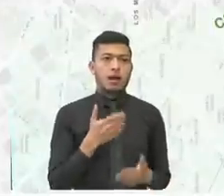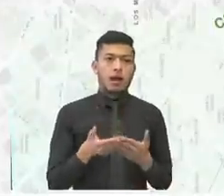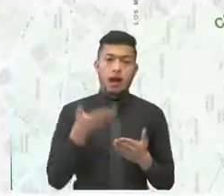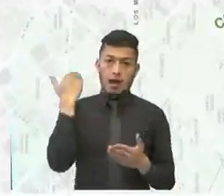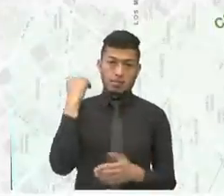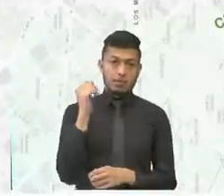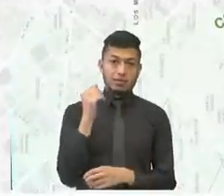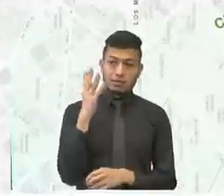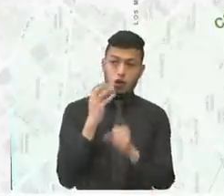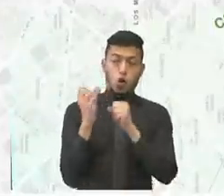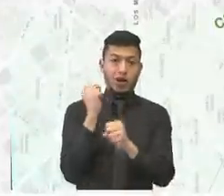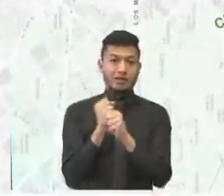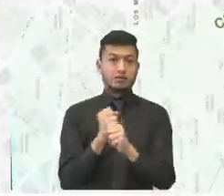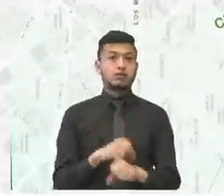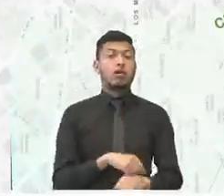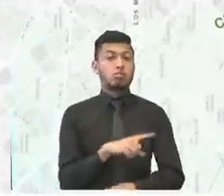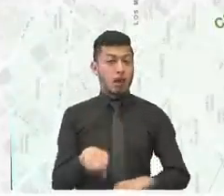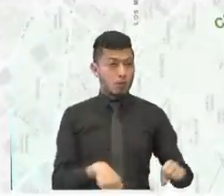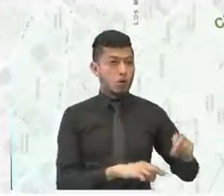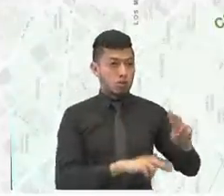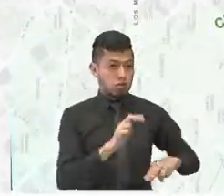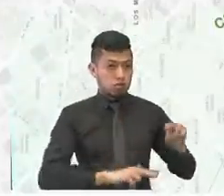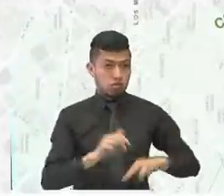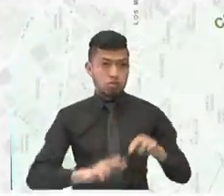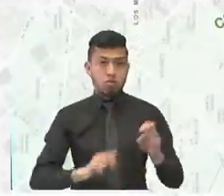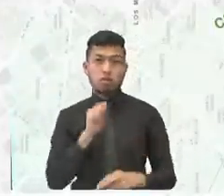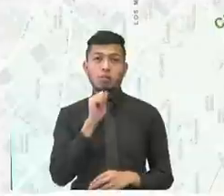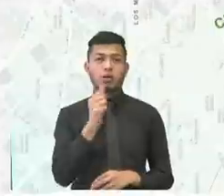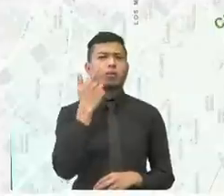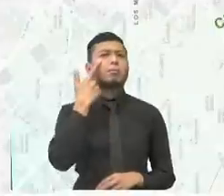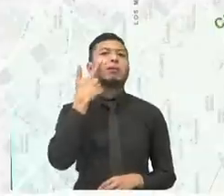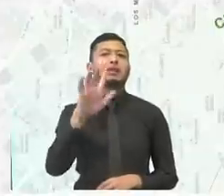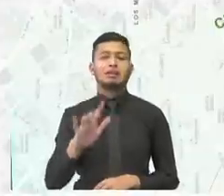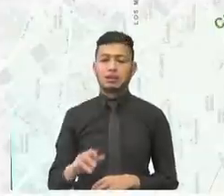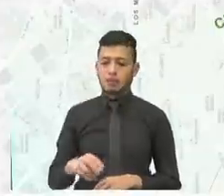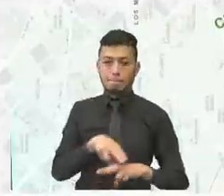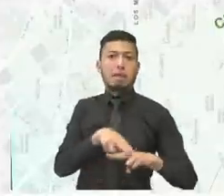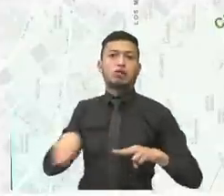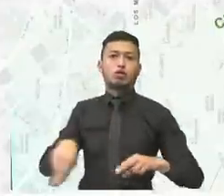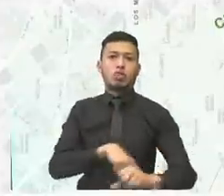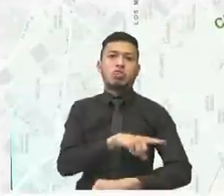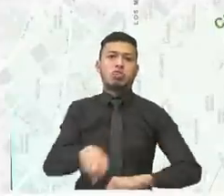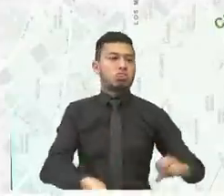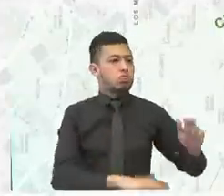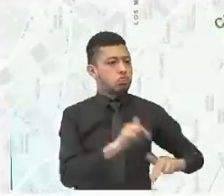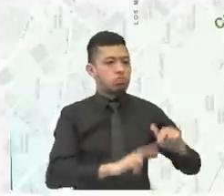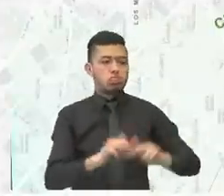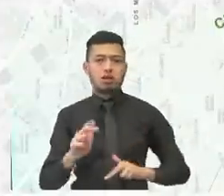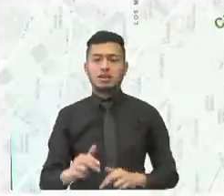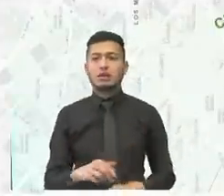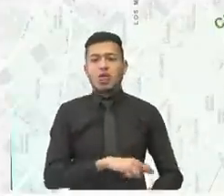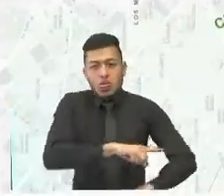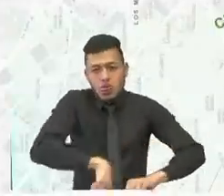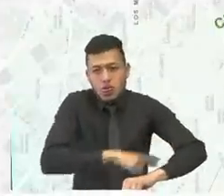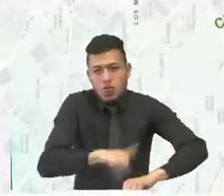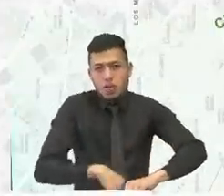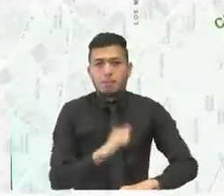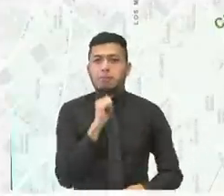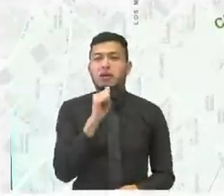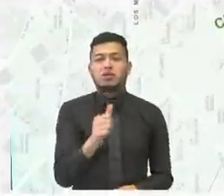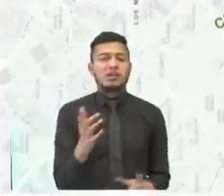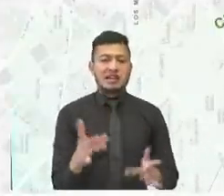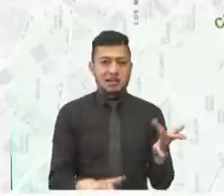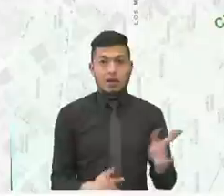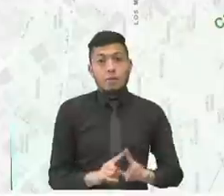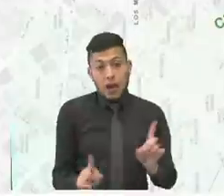hace 5 años. Nos demoramos pues haciéndola como si estuviéramos haciendo la primera línea del metro, lo cual no es razonable, pero digamos, ya la terminamos.